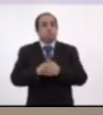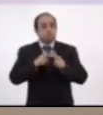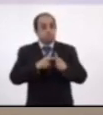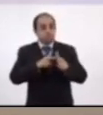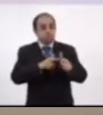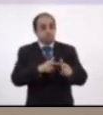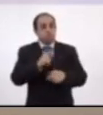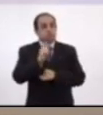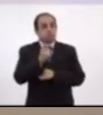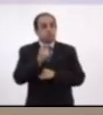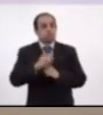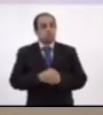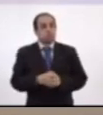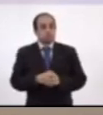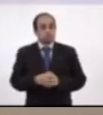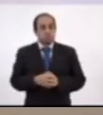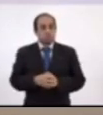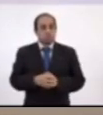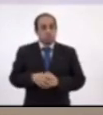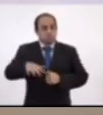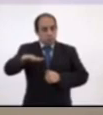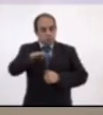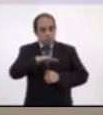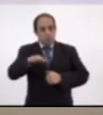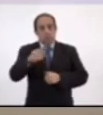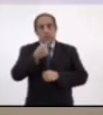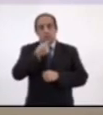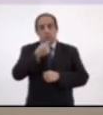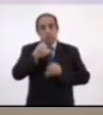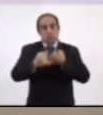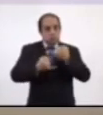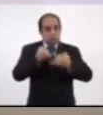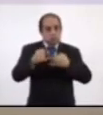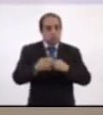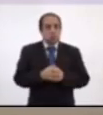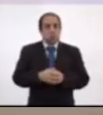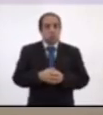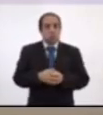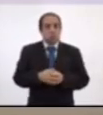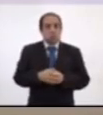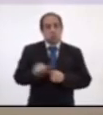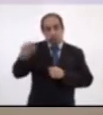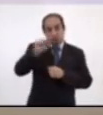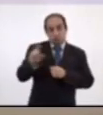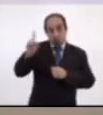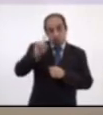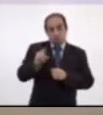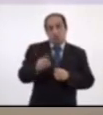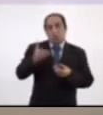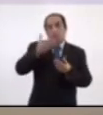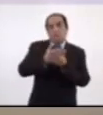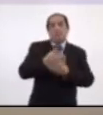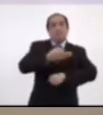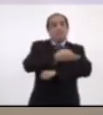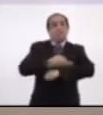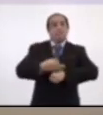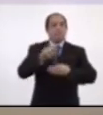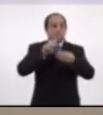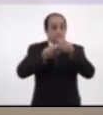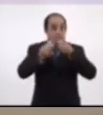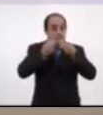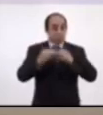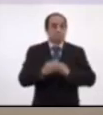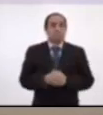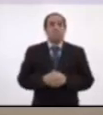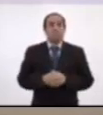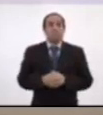que ver con las áreas infantiles de juego, sobre todo los fines de semana que van familias a comer. Entonces, con